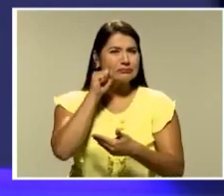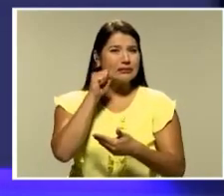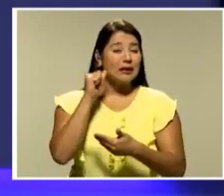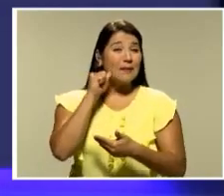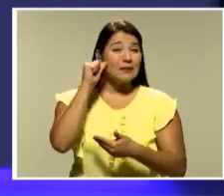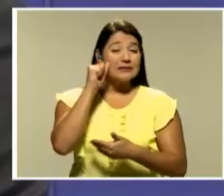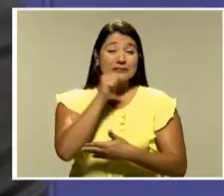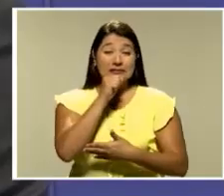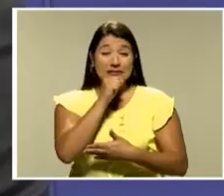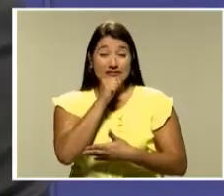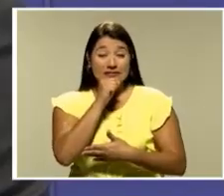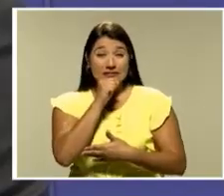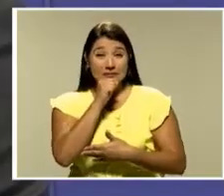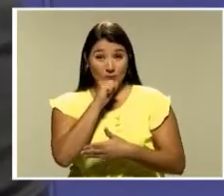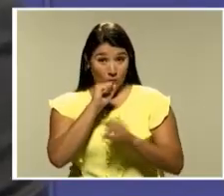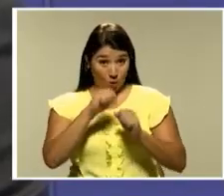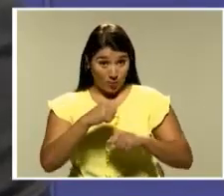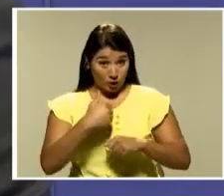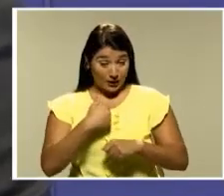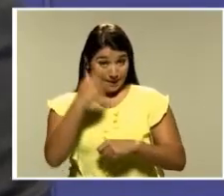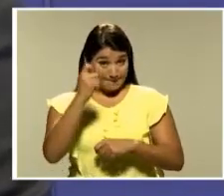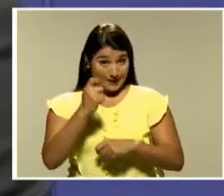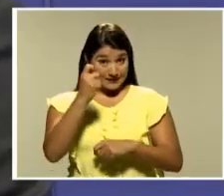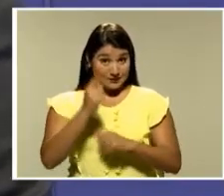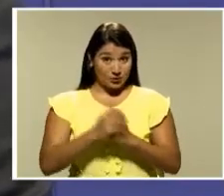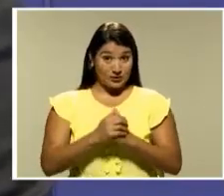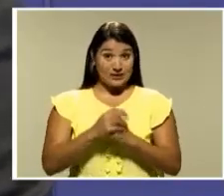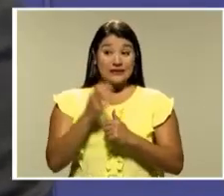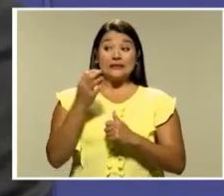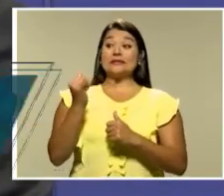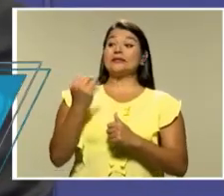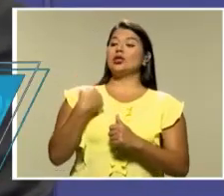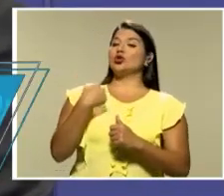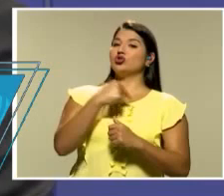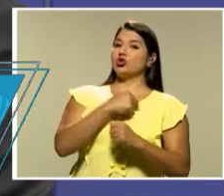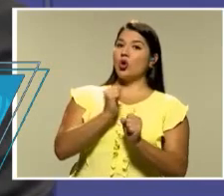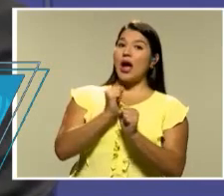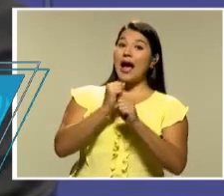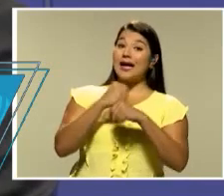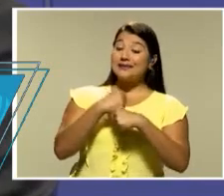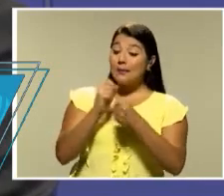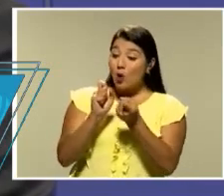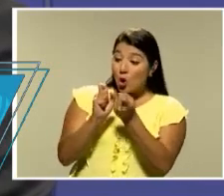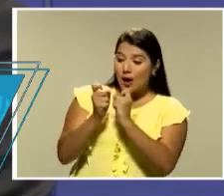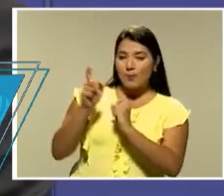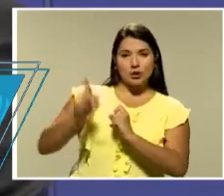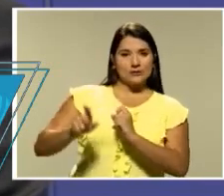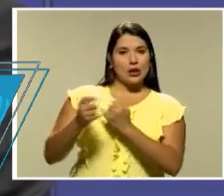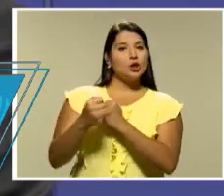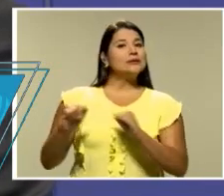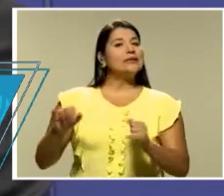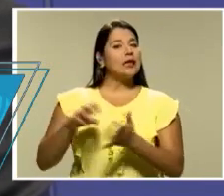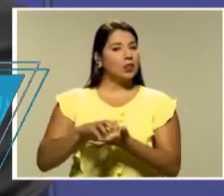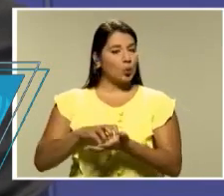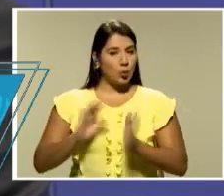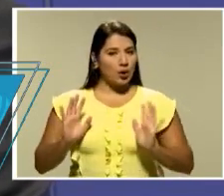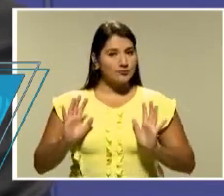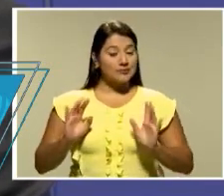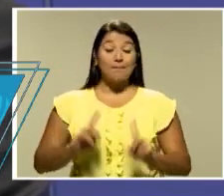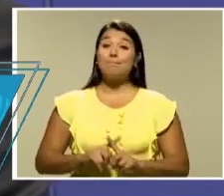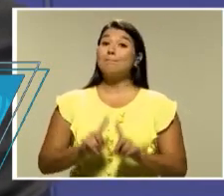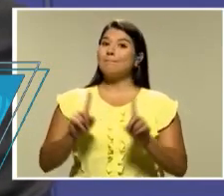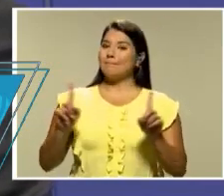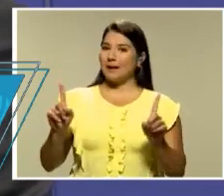viejitos? Si nosotros hacemos los ajustes que sean necesarios, sin duda. Lo que puede pasar es